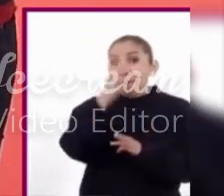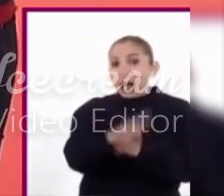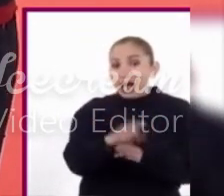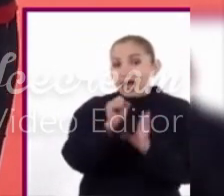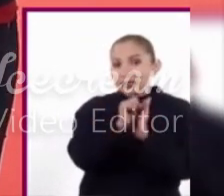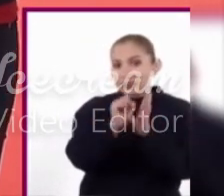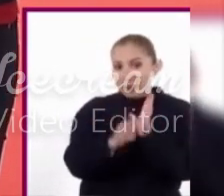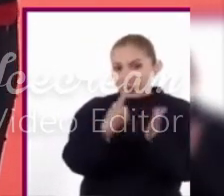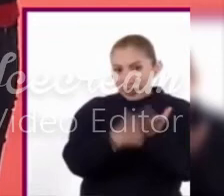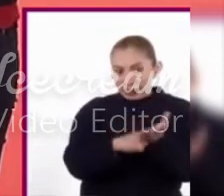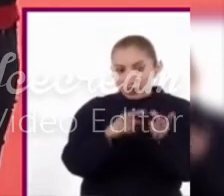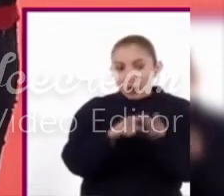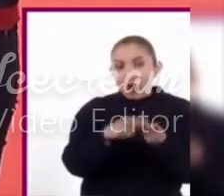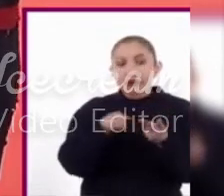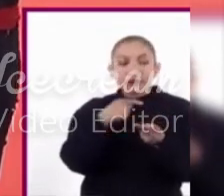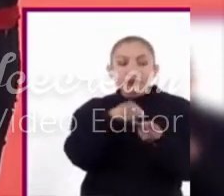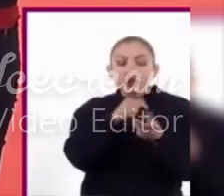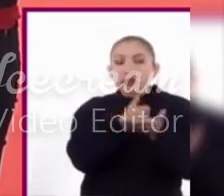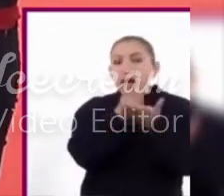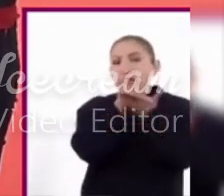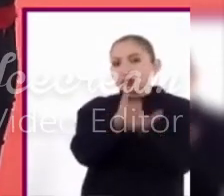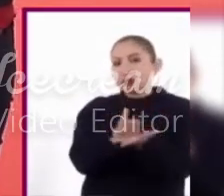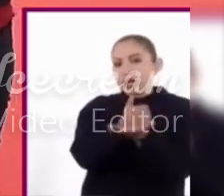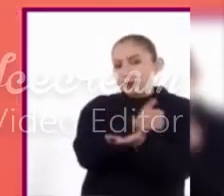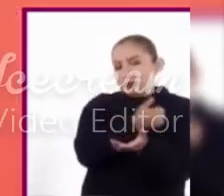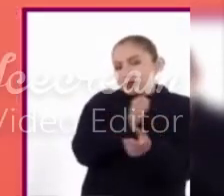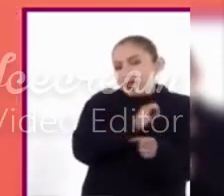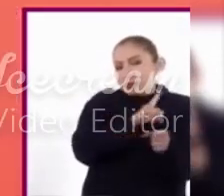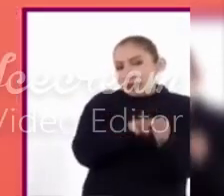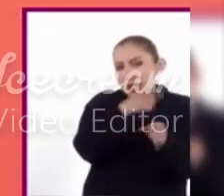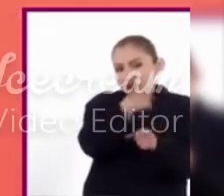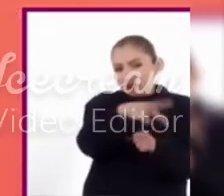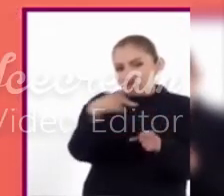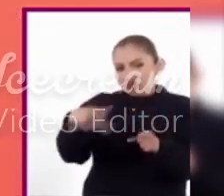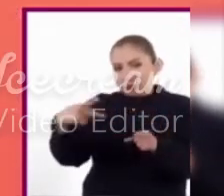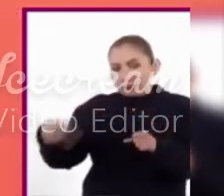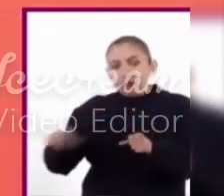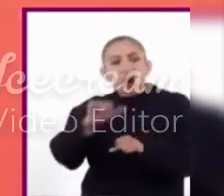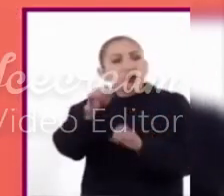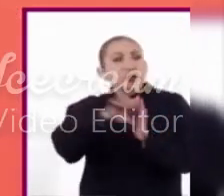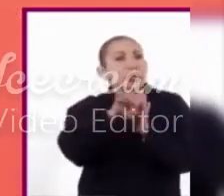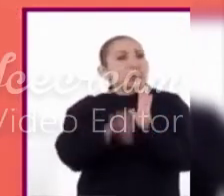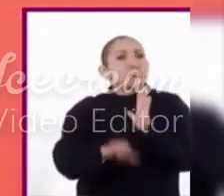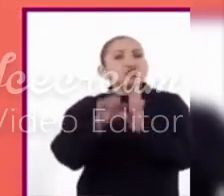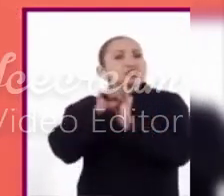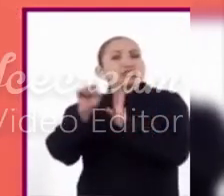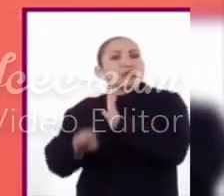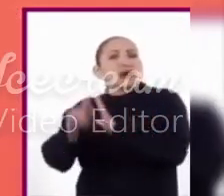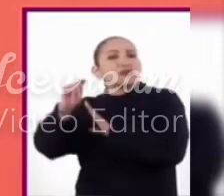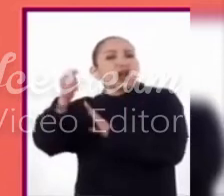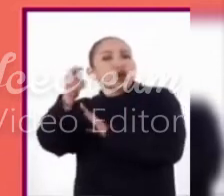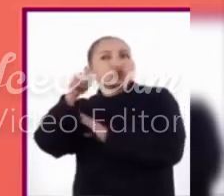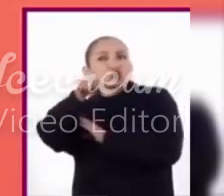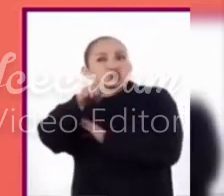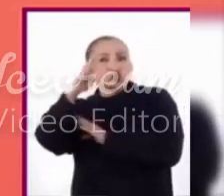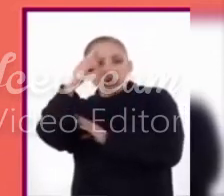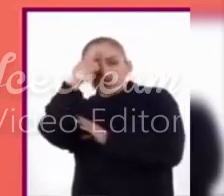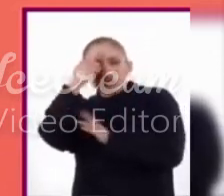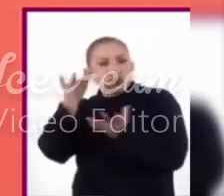el sistema, cuyos atributos lo caracterizan. ¿Qué otros ejemplos de sistemas tecnológicos